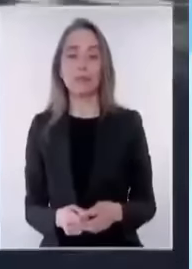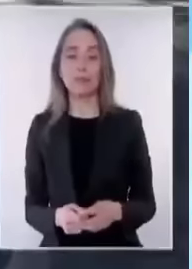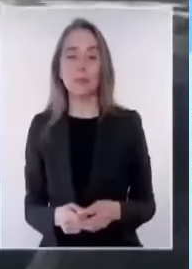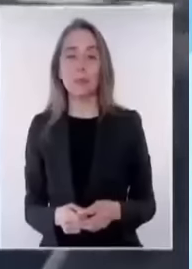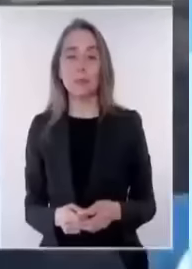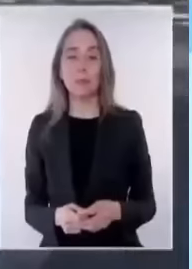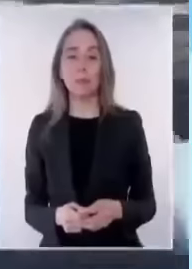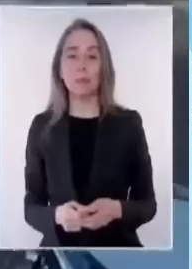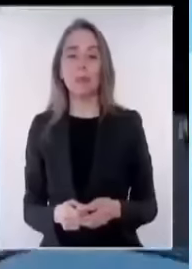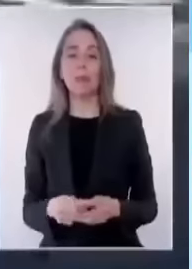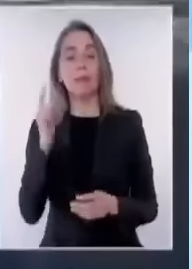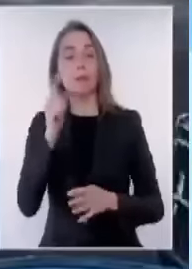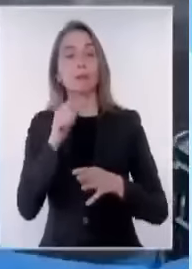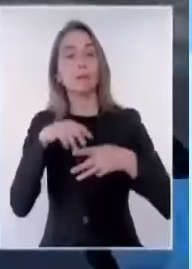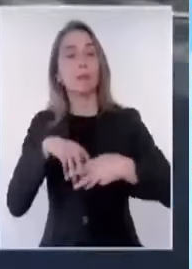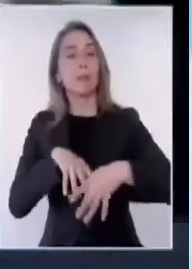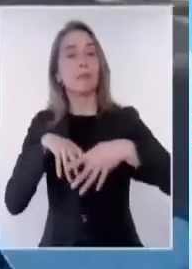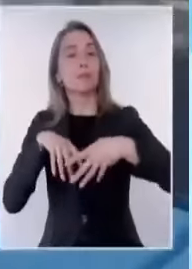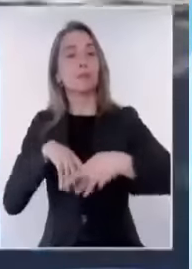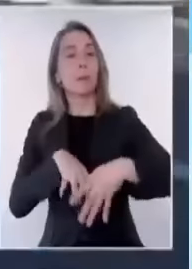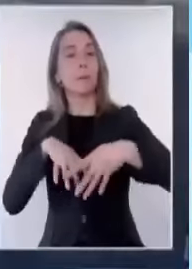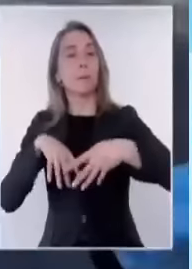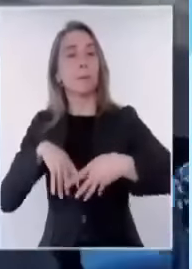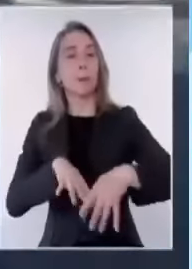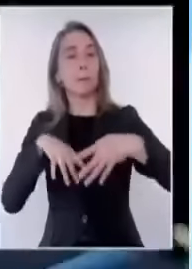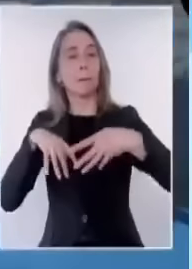Me hace sentir que soy.